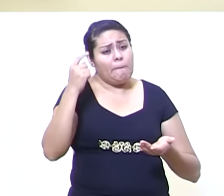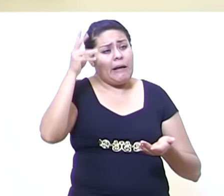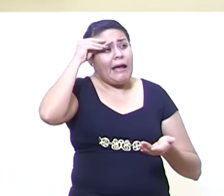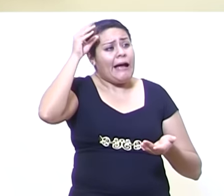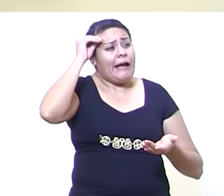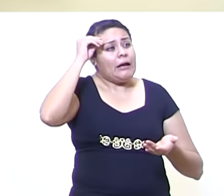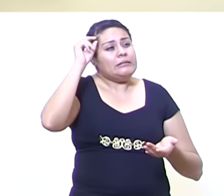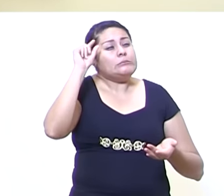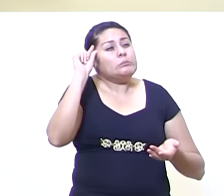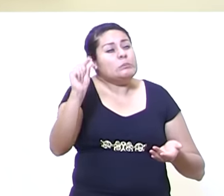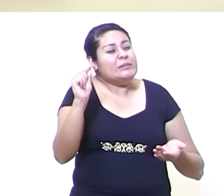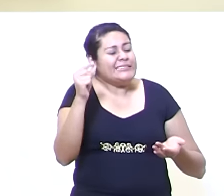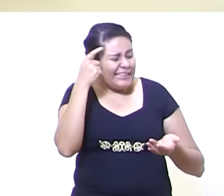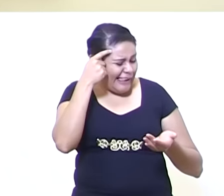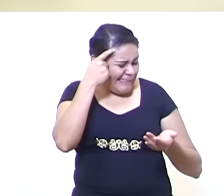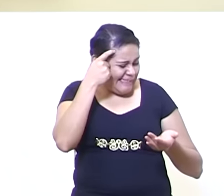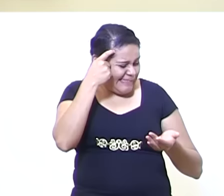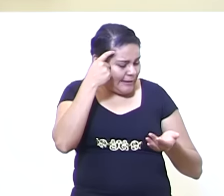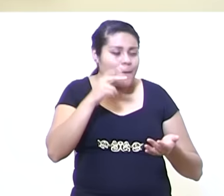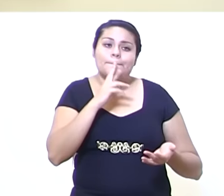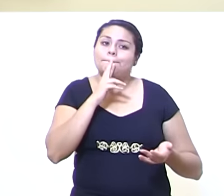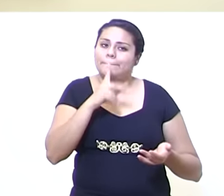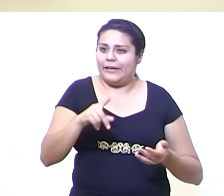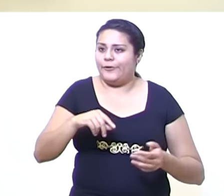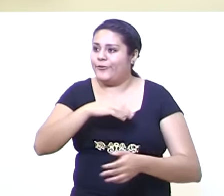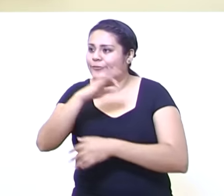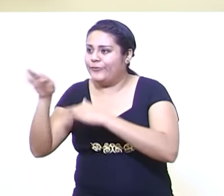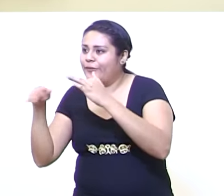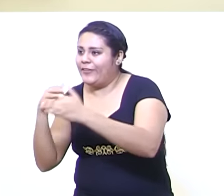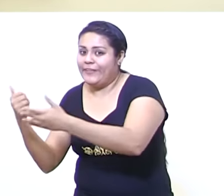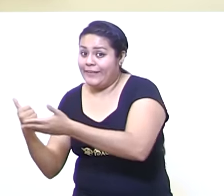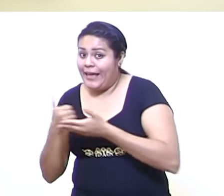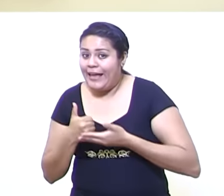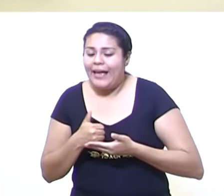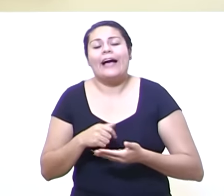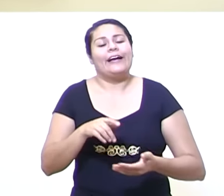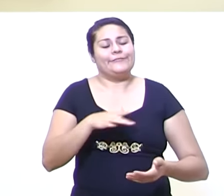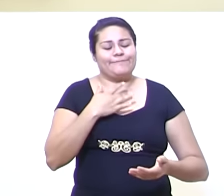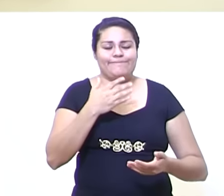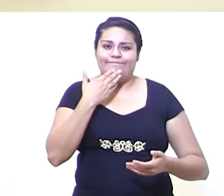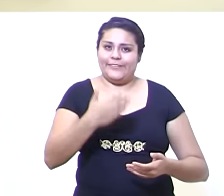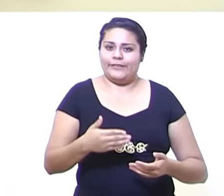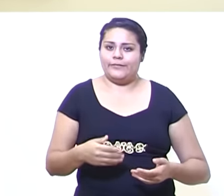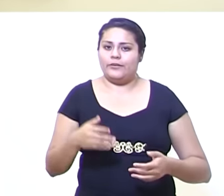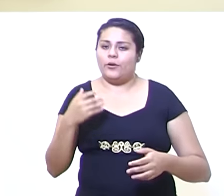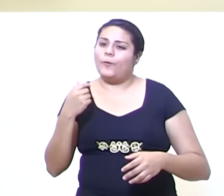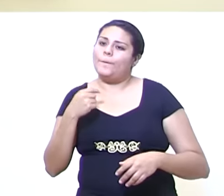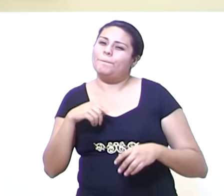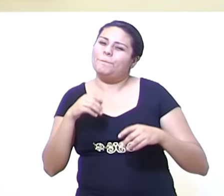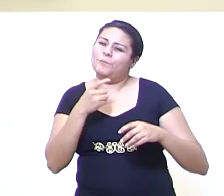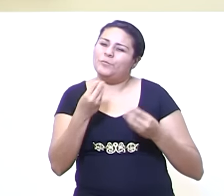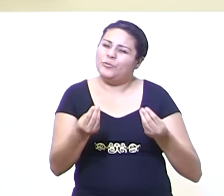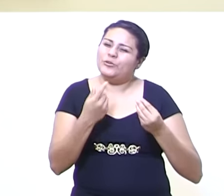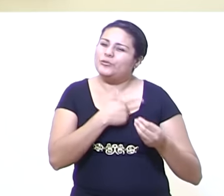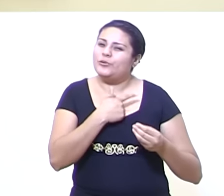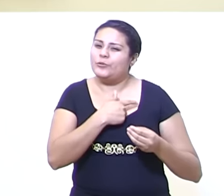poquito. Es mejor trabajar todos juntos. Mi nombre es Margarita,